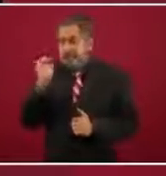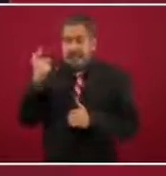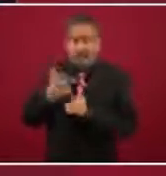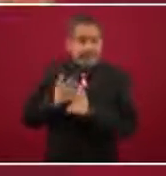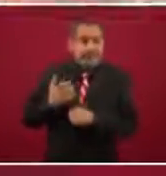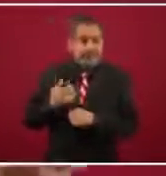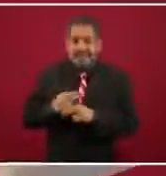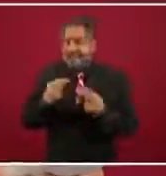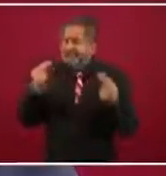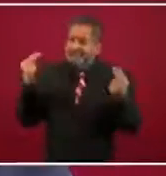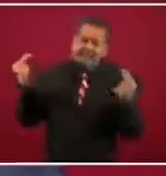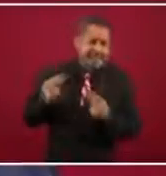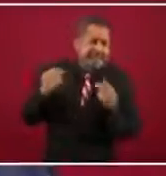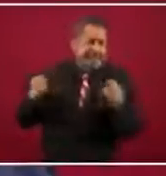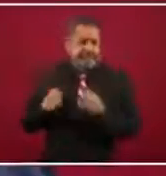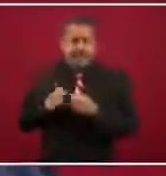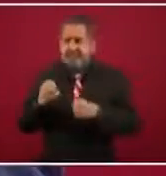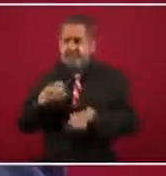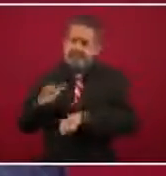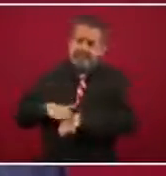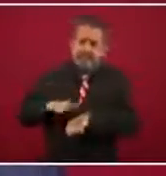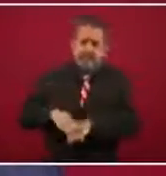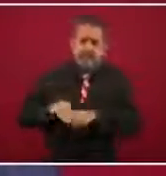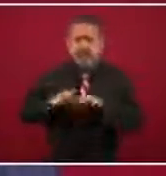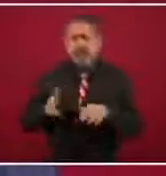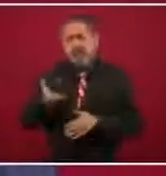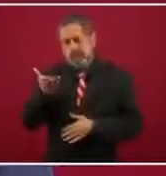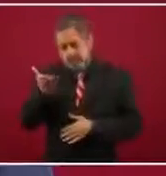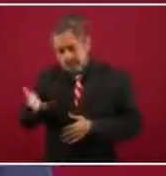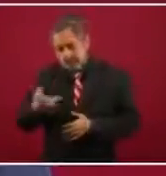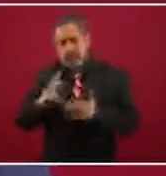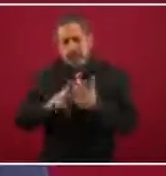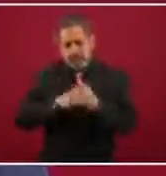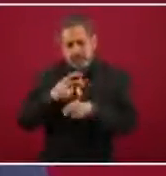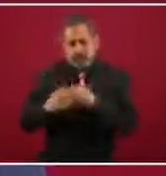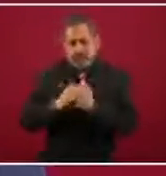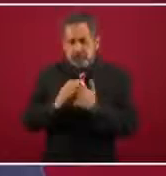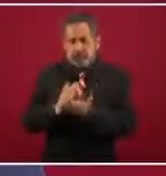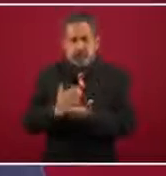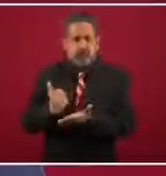es de urgencia un llamado, les pedimos de nuevo que nos ayuden.